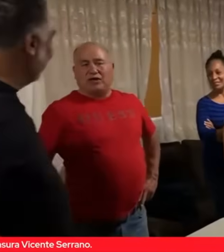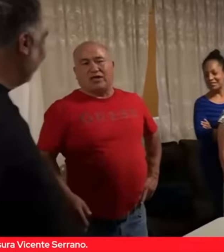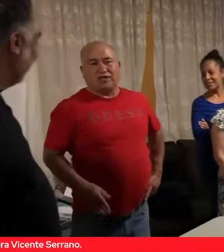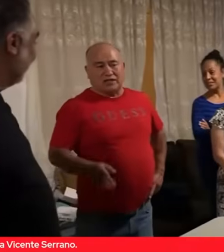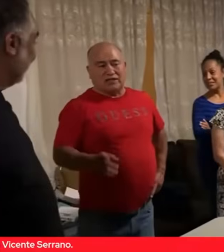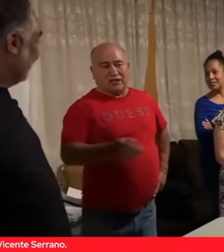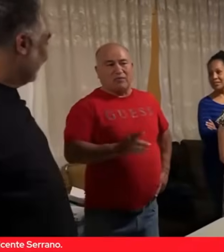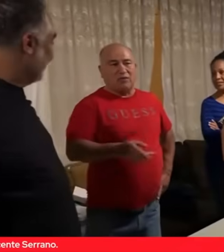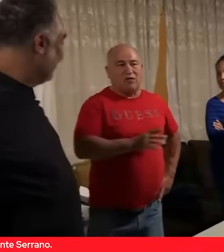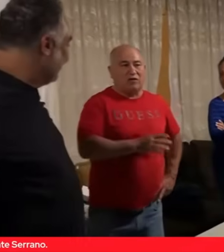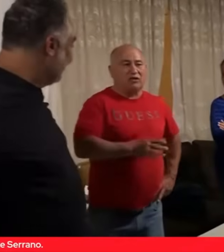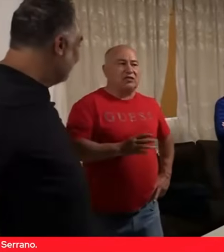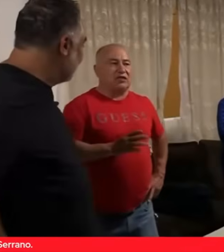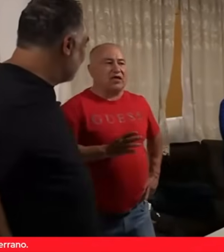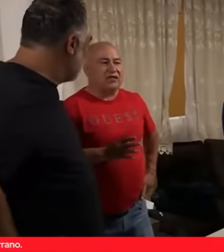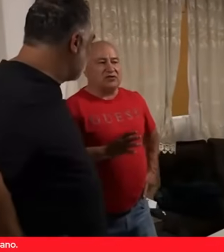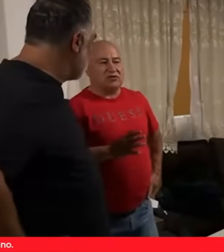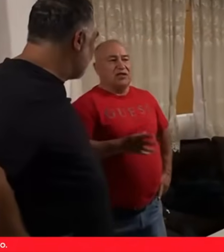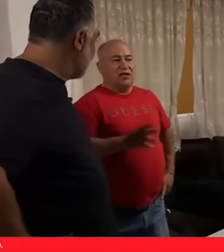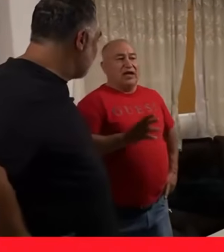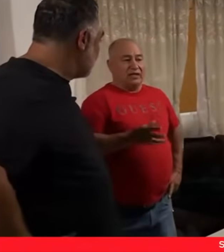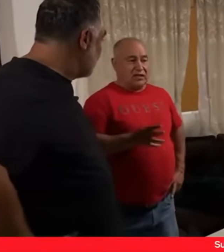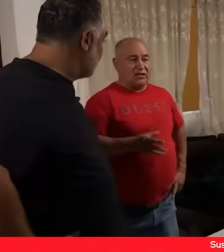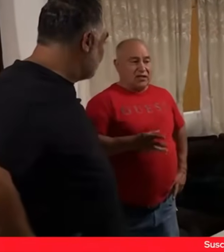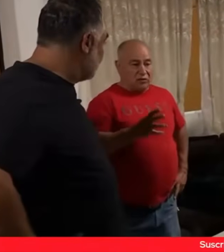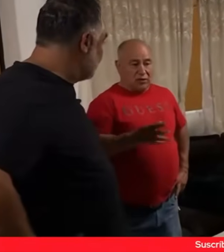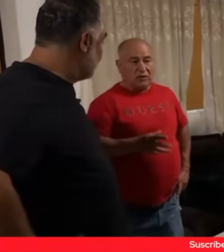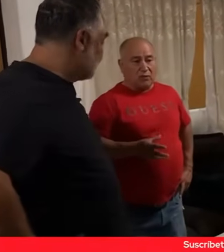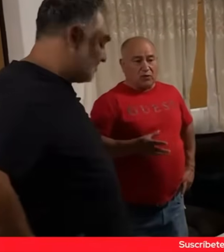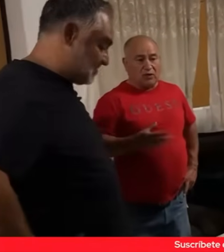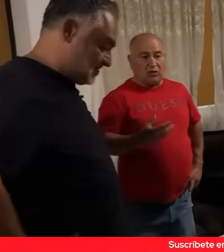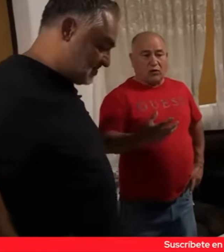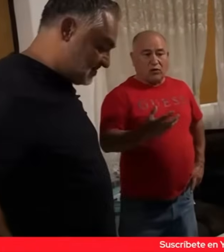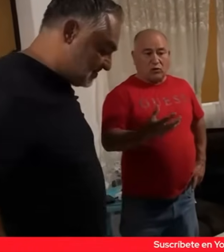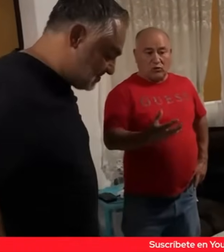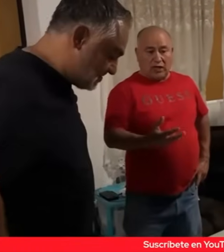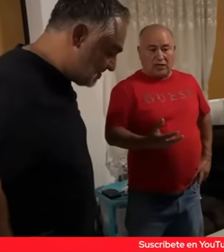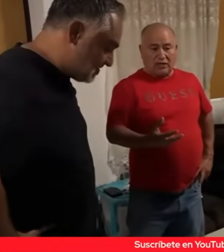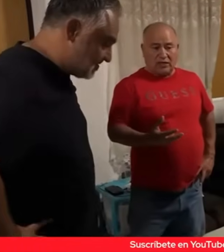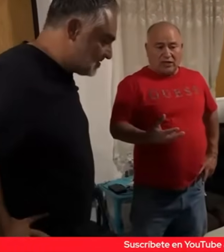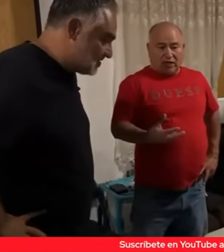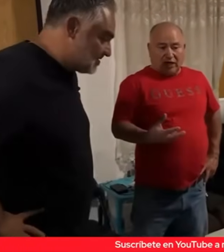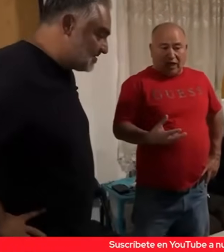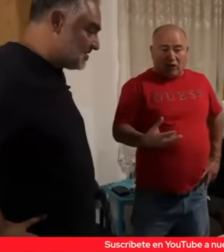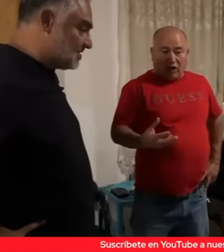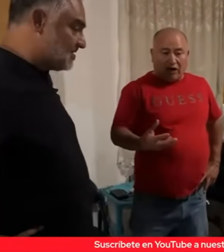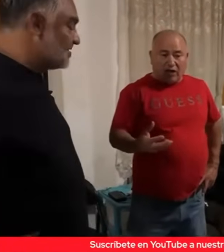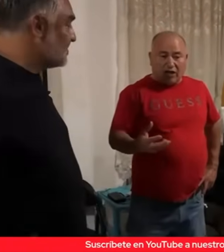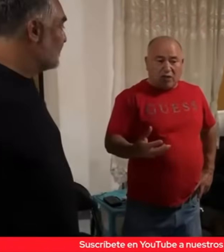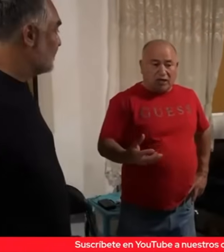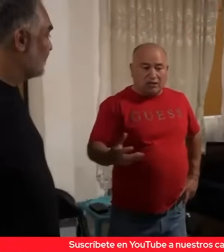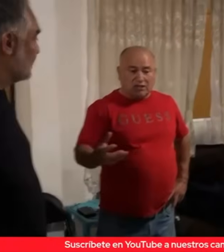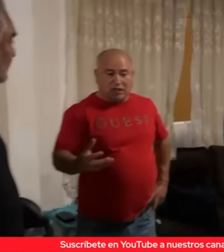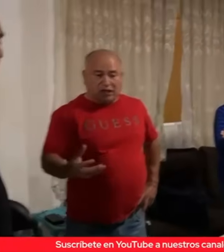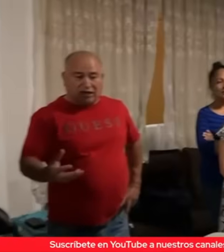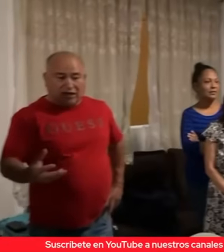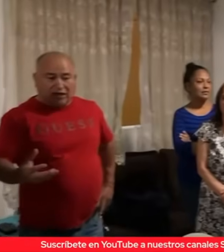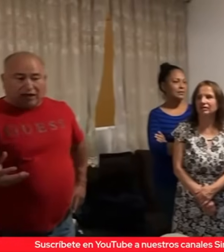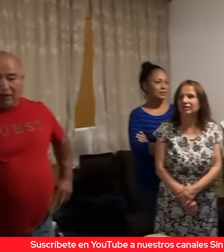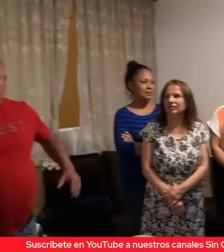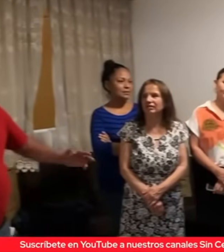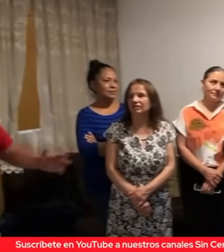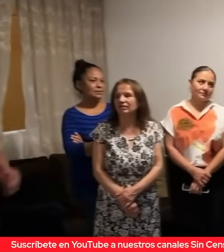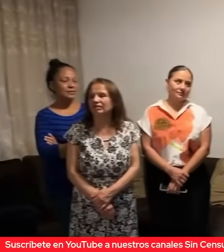No, fíjate que es exactamente lo que dice Israel, eso es, así es, y es lo más importante cuando tú sales, es lo que quieres ver, es